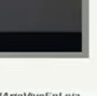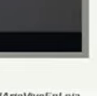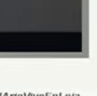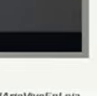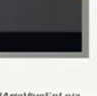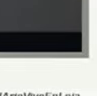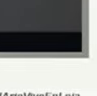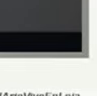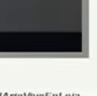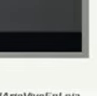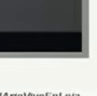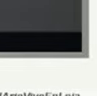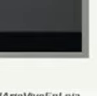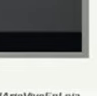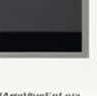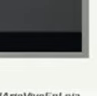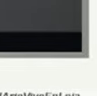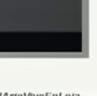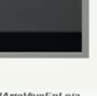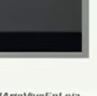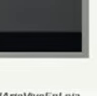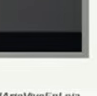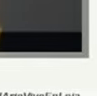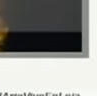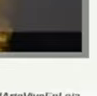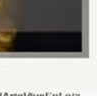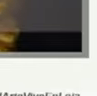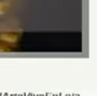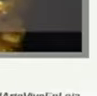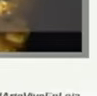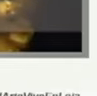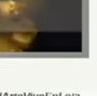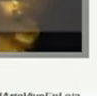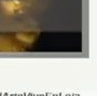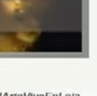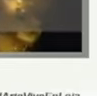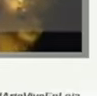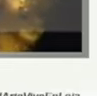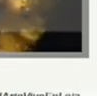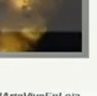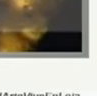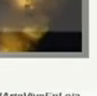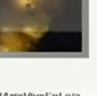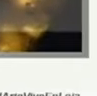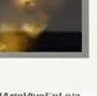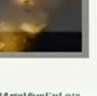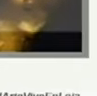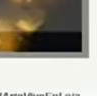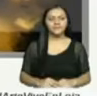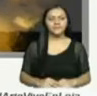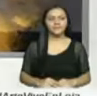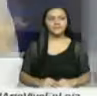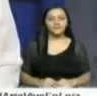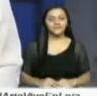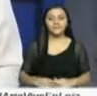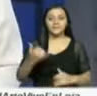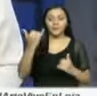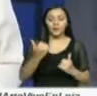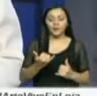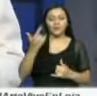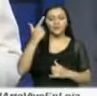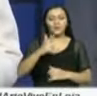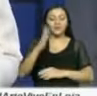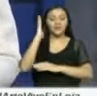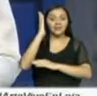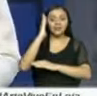Ahí veíamos estas maravillosas imágenes de la ciudad de Loja que hoy está de fiesta. El presidente durante su discurso dijo además